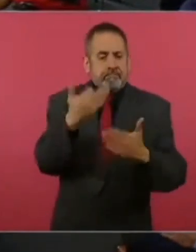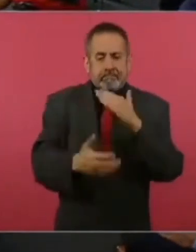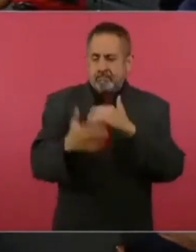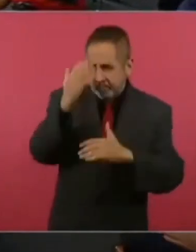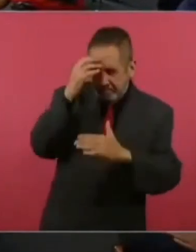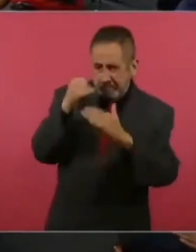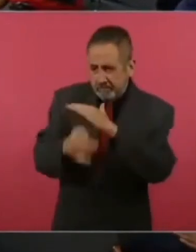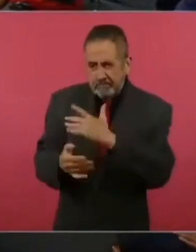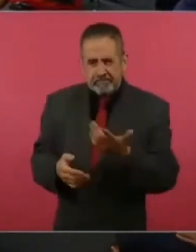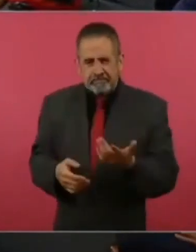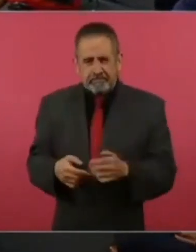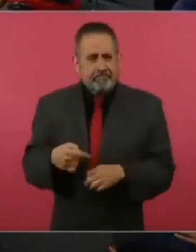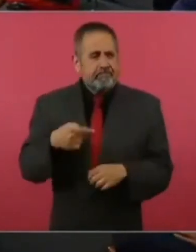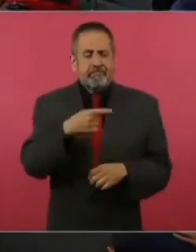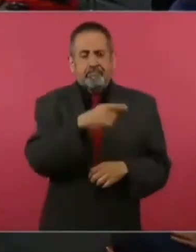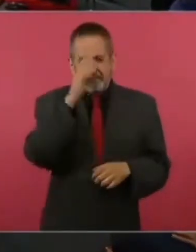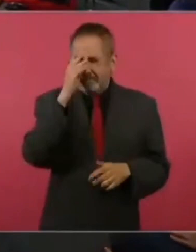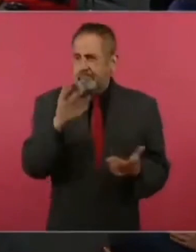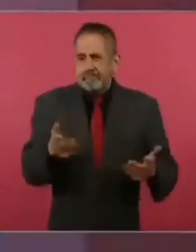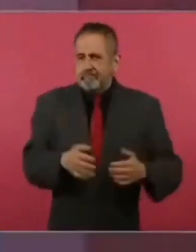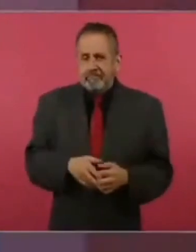No es lo mismo